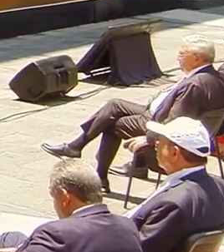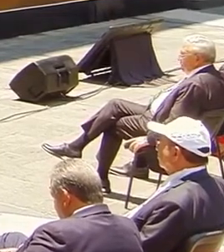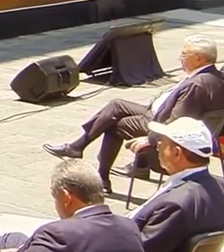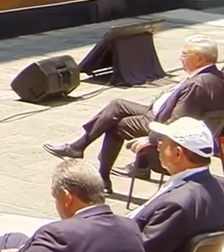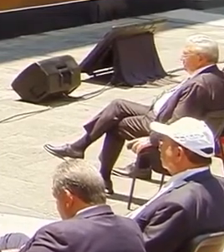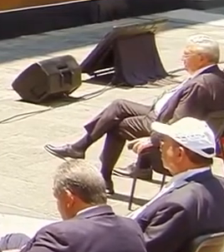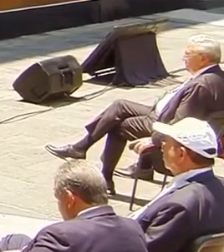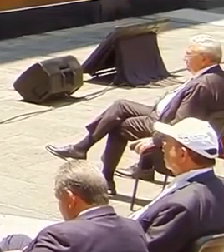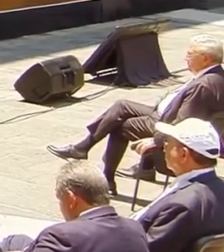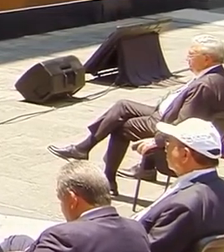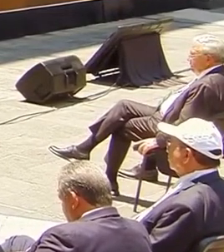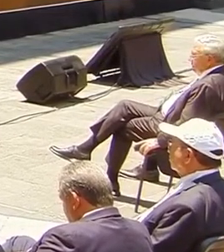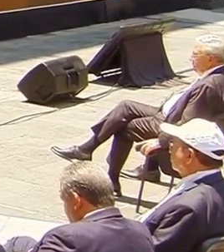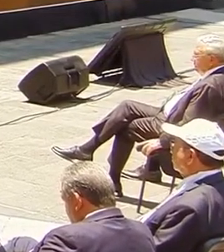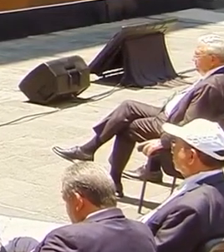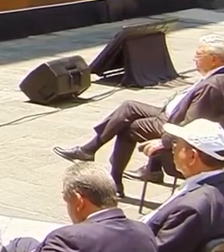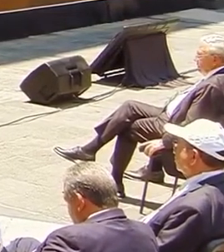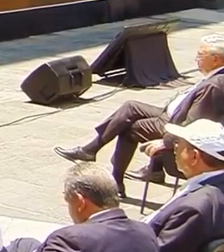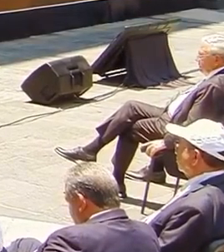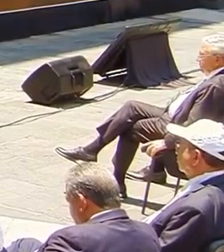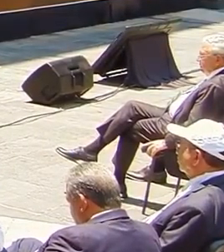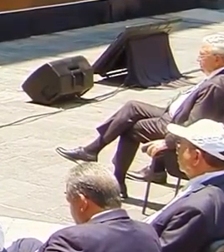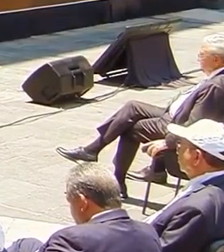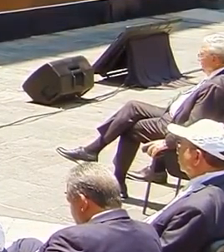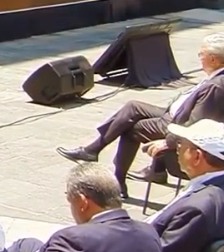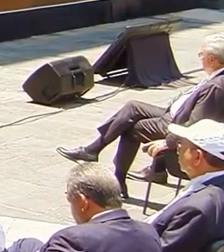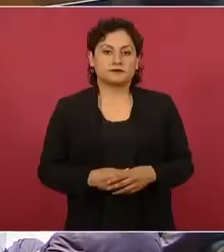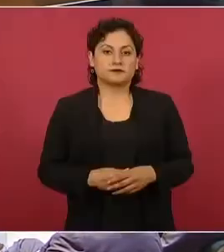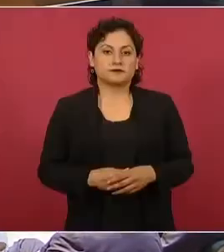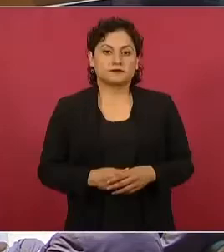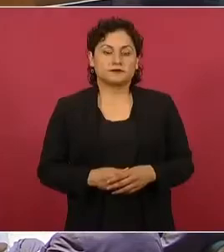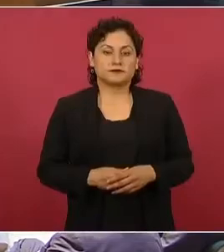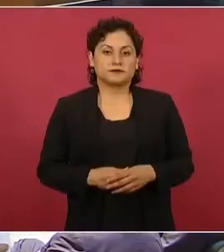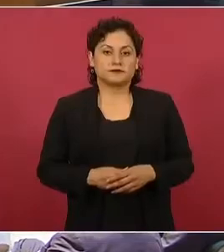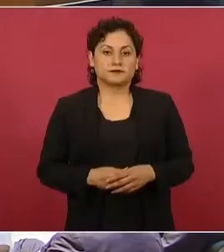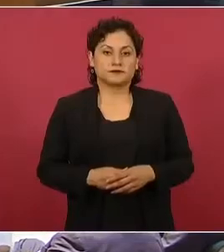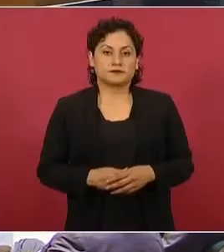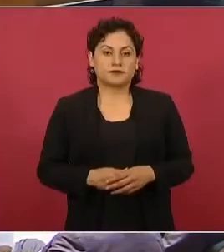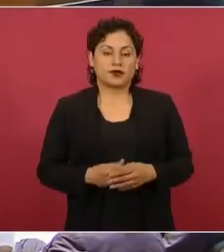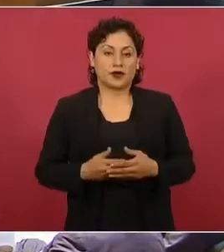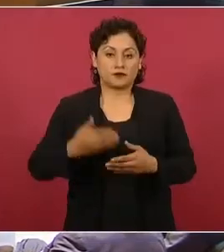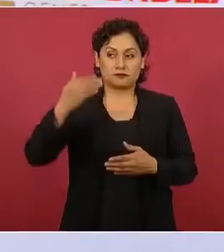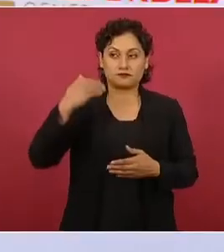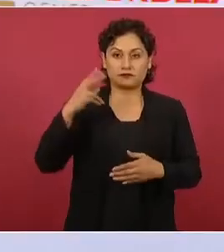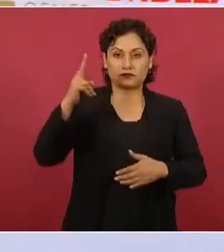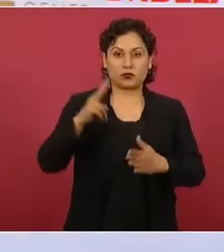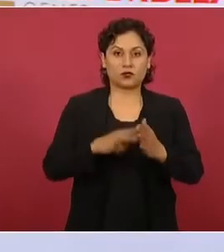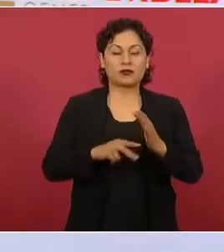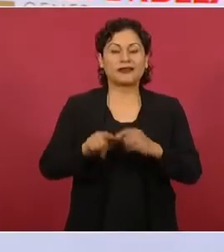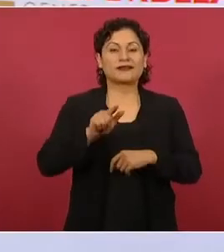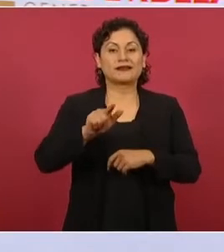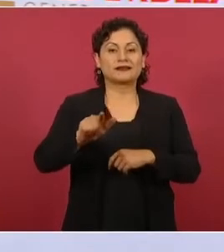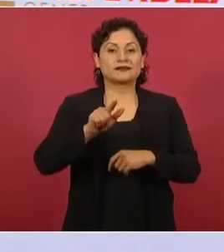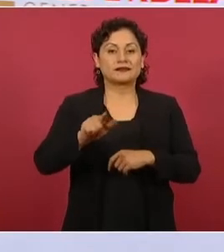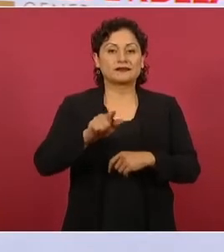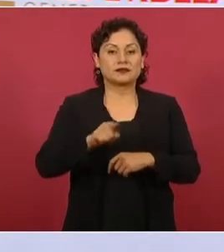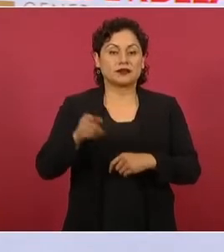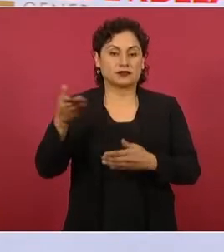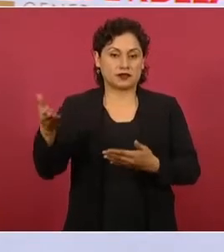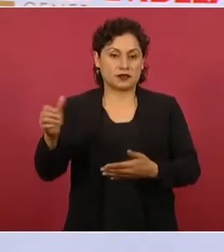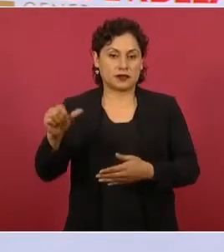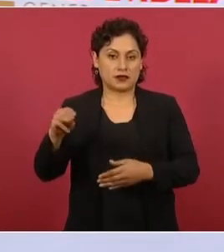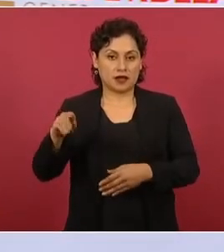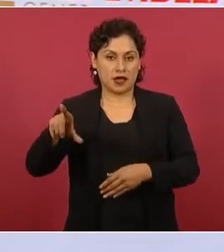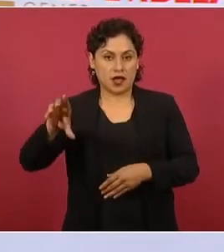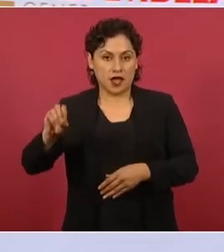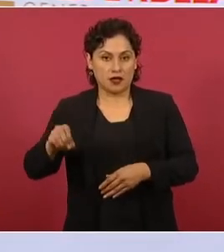hoy presidente de la República, conformó pequeños equipos de trabajo técnicos. La indicación era